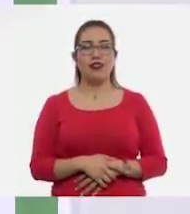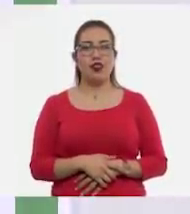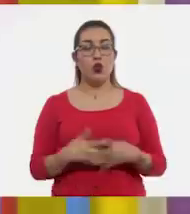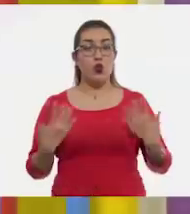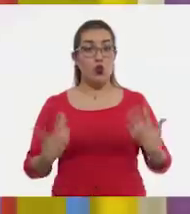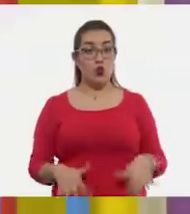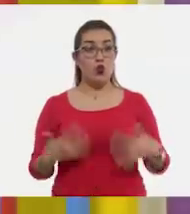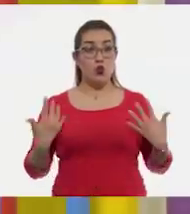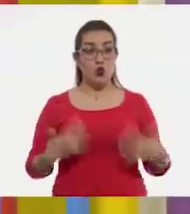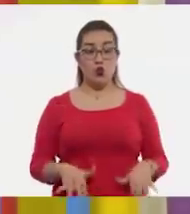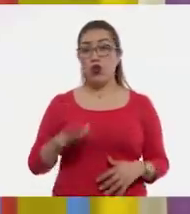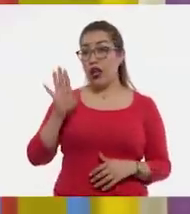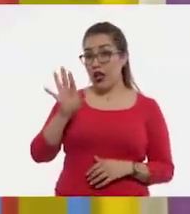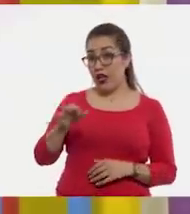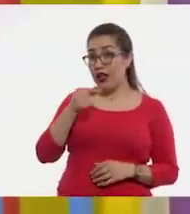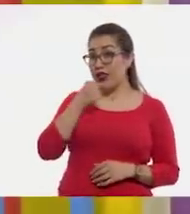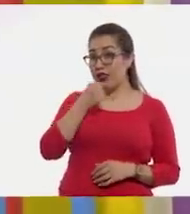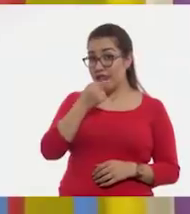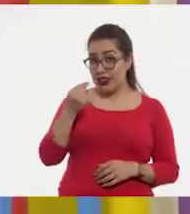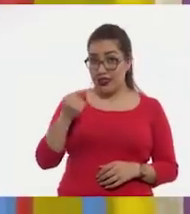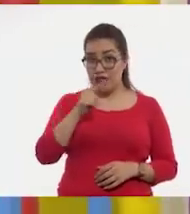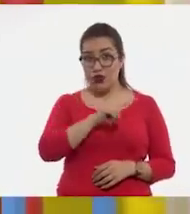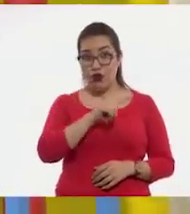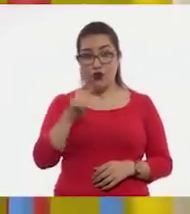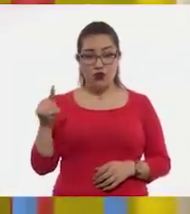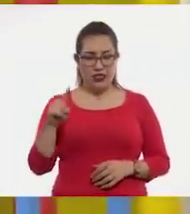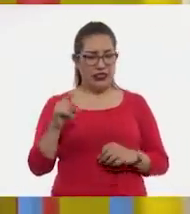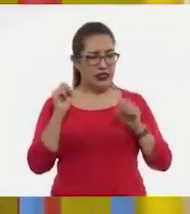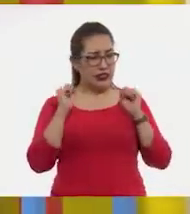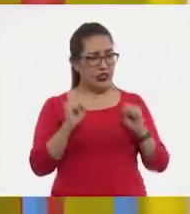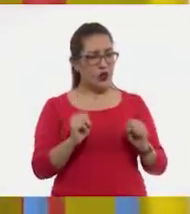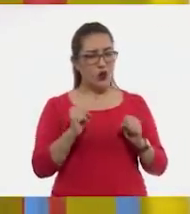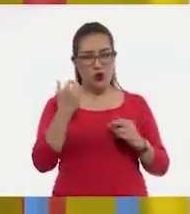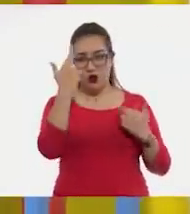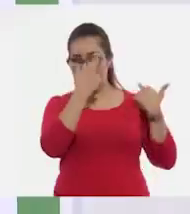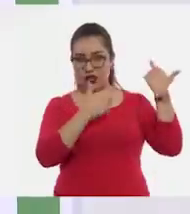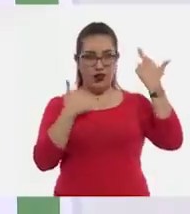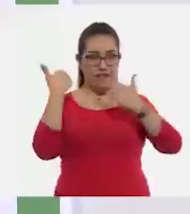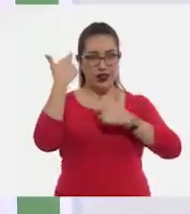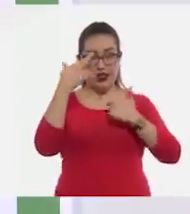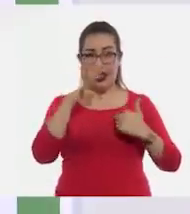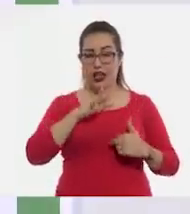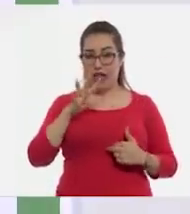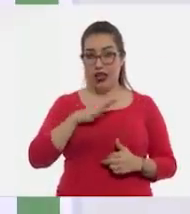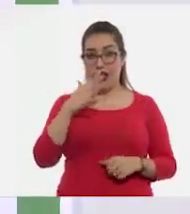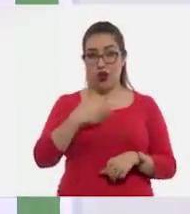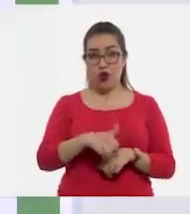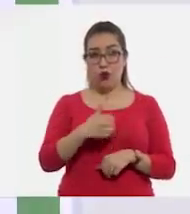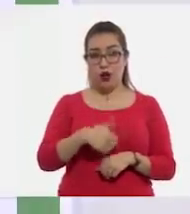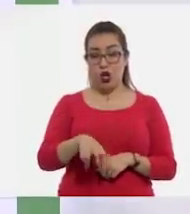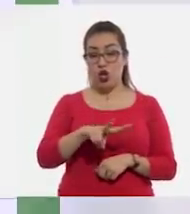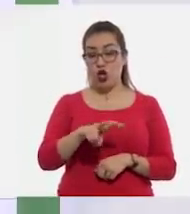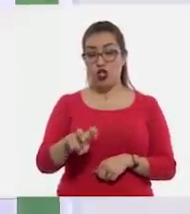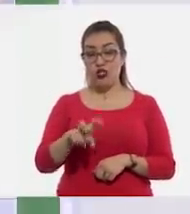17. Ahora, niñas y niños, voy a comprobar que llegué al 270. Muy